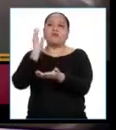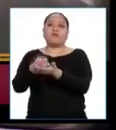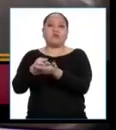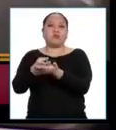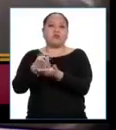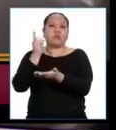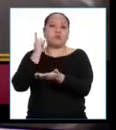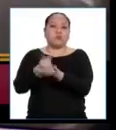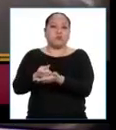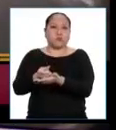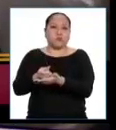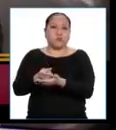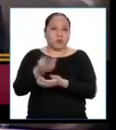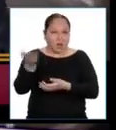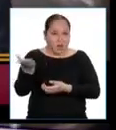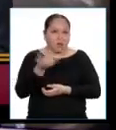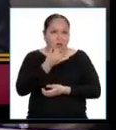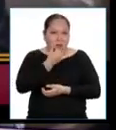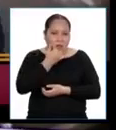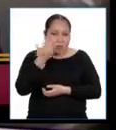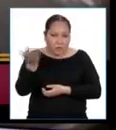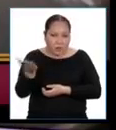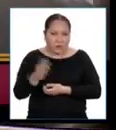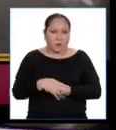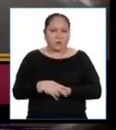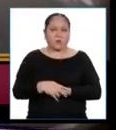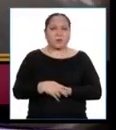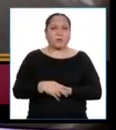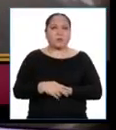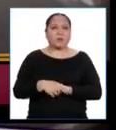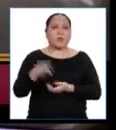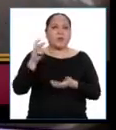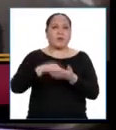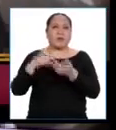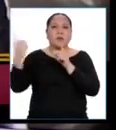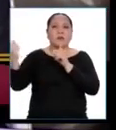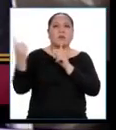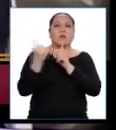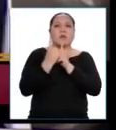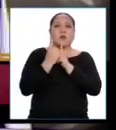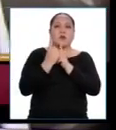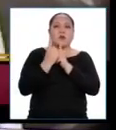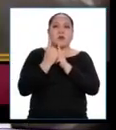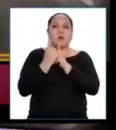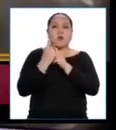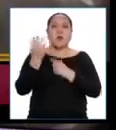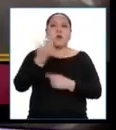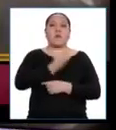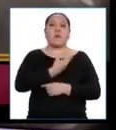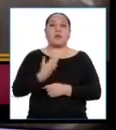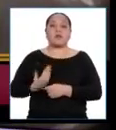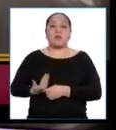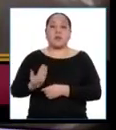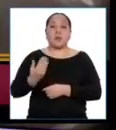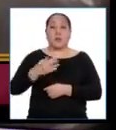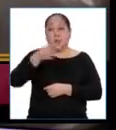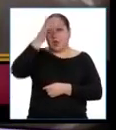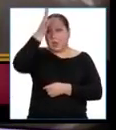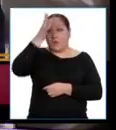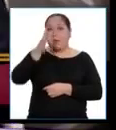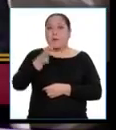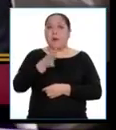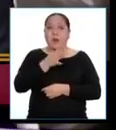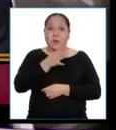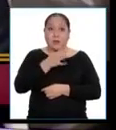que pasa, señor ministro. Y más, se me acercó el presidente de la PAFA. Yo he